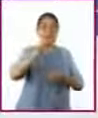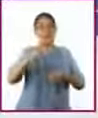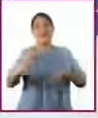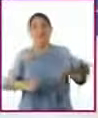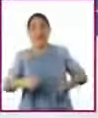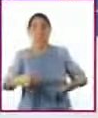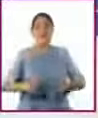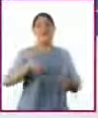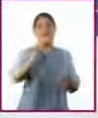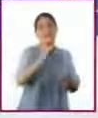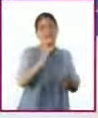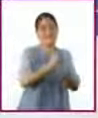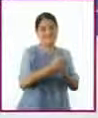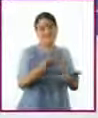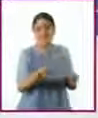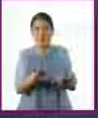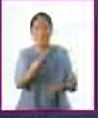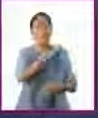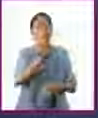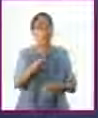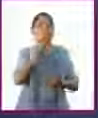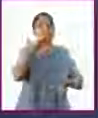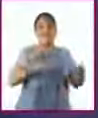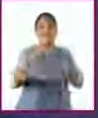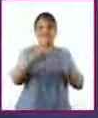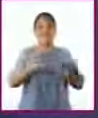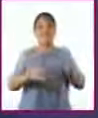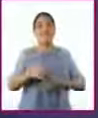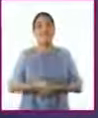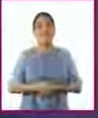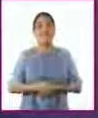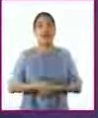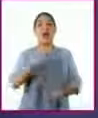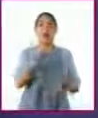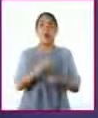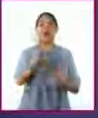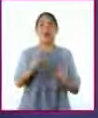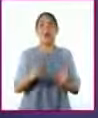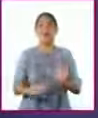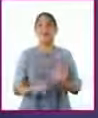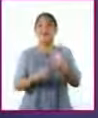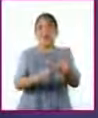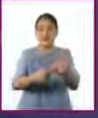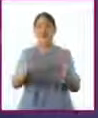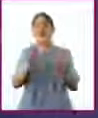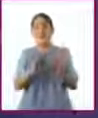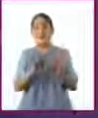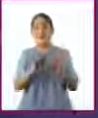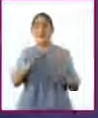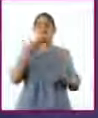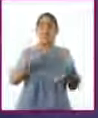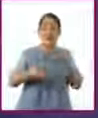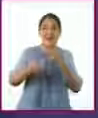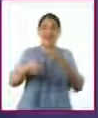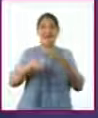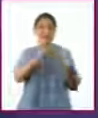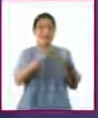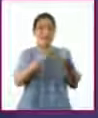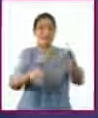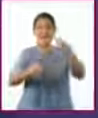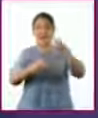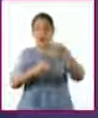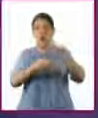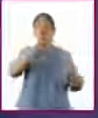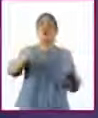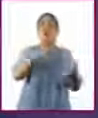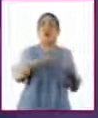electrónica y que les puedan compartir. Hemos estado compartiendo un poco sobre literatura latinoamericana y los